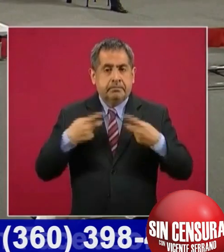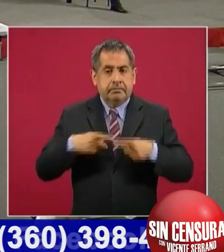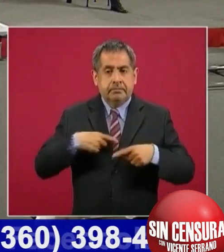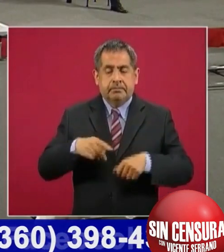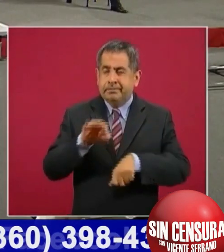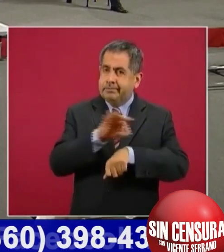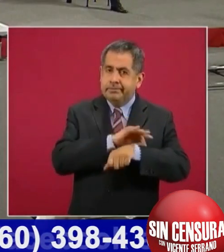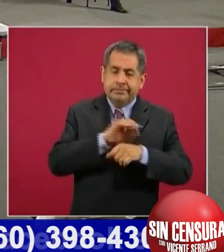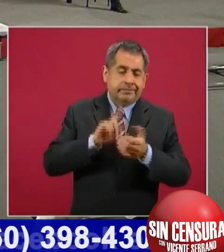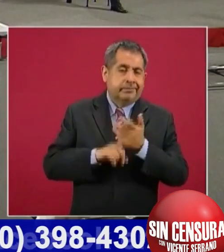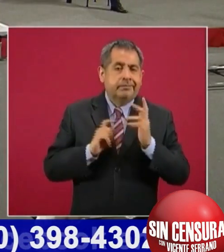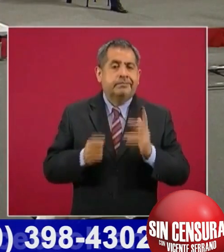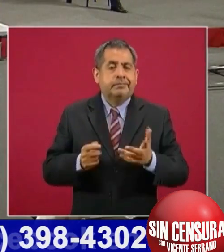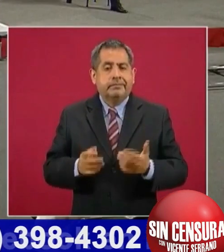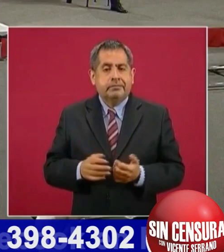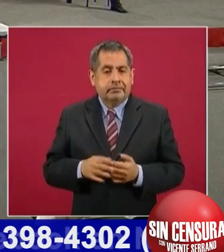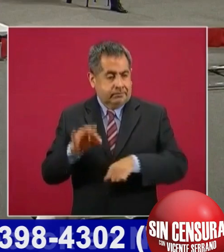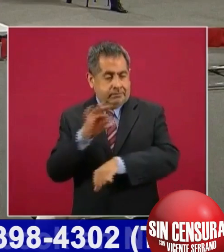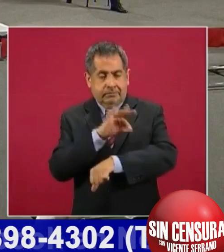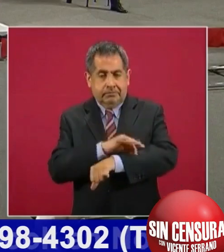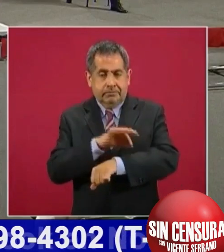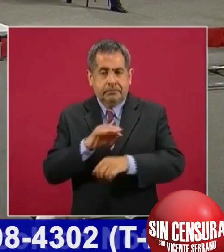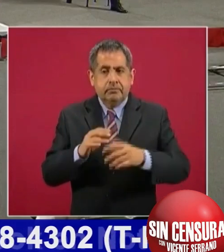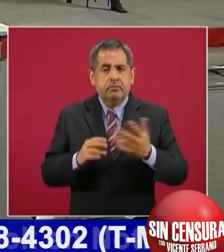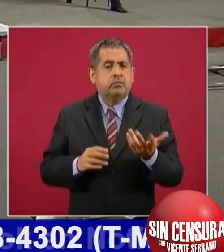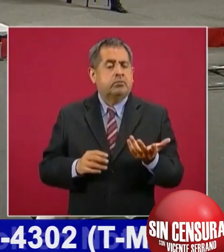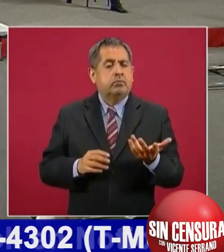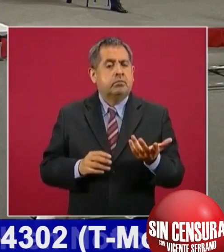padeciendo por el mosco.